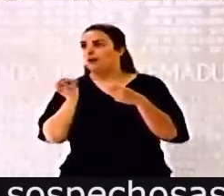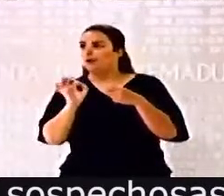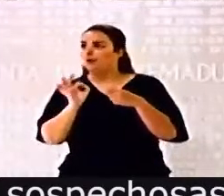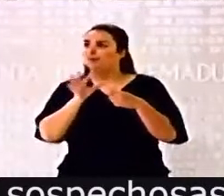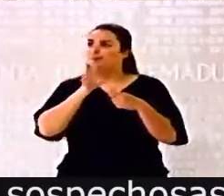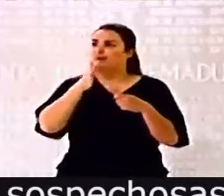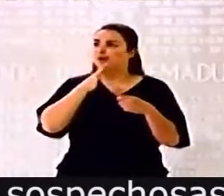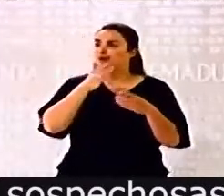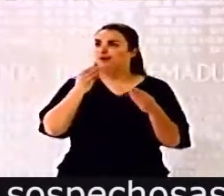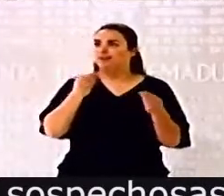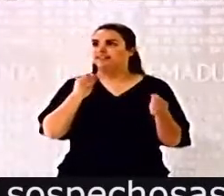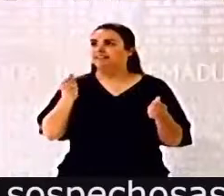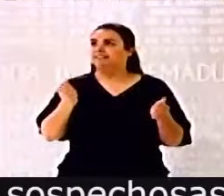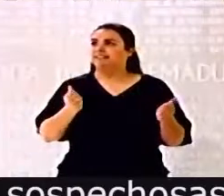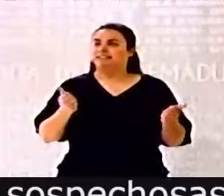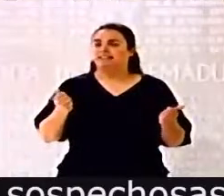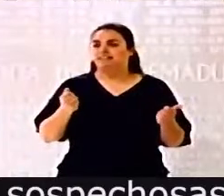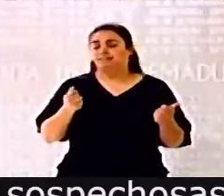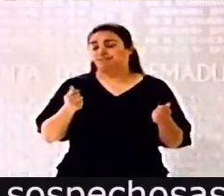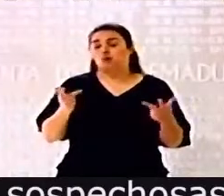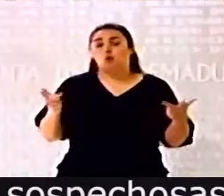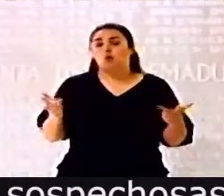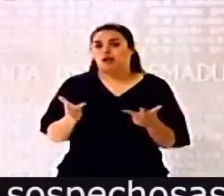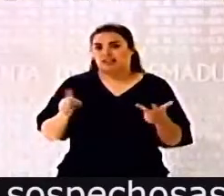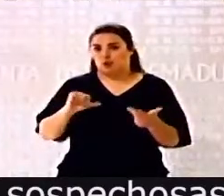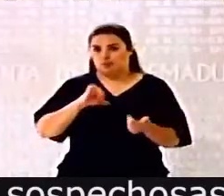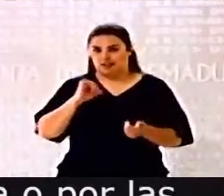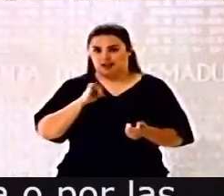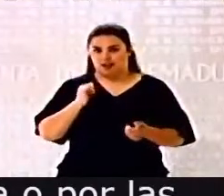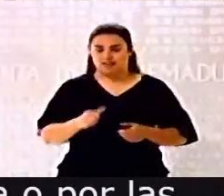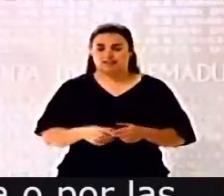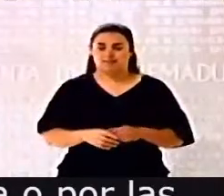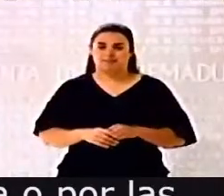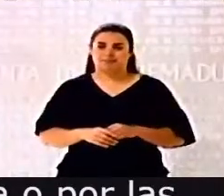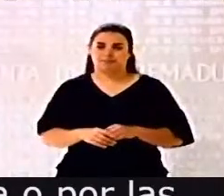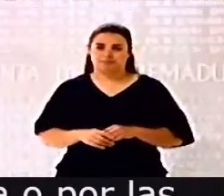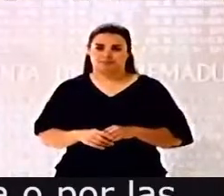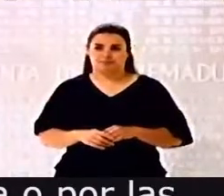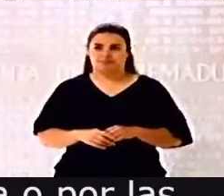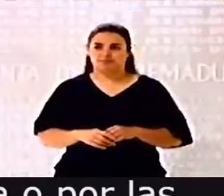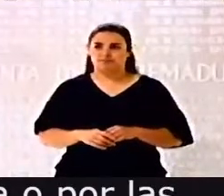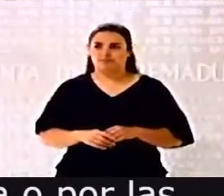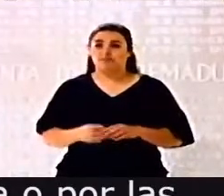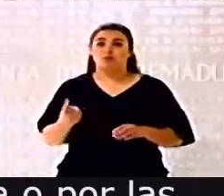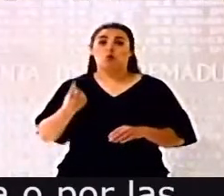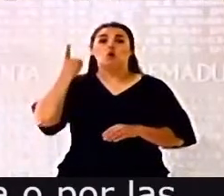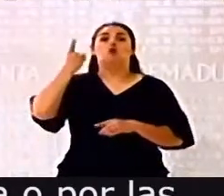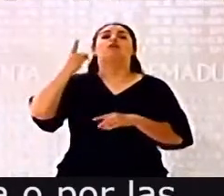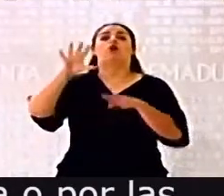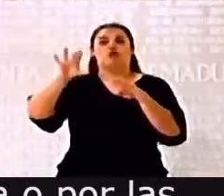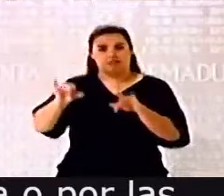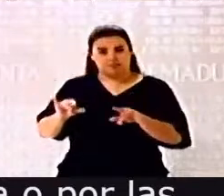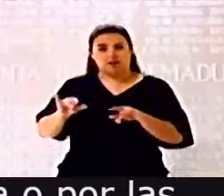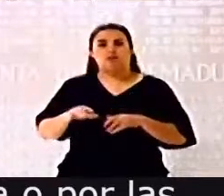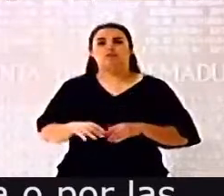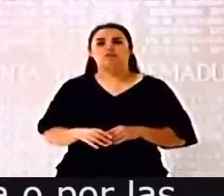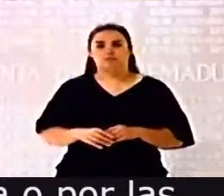por las urgencias hospitalarias. Un caso confirmado